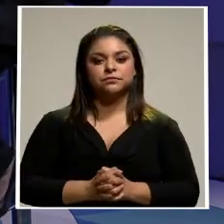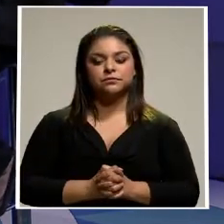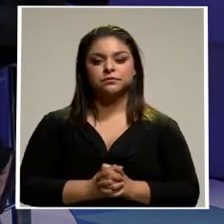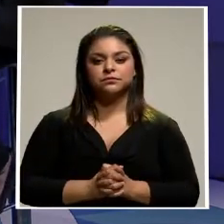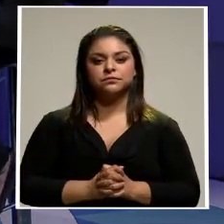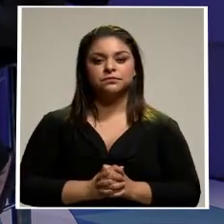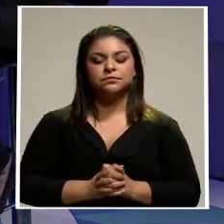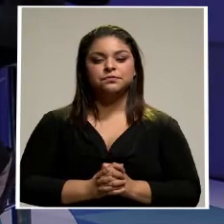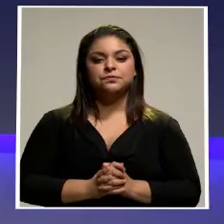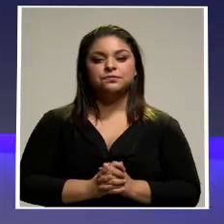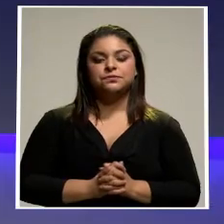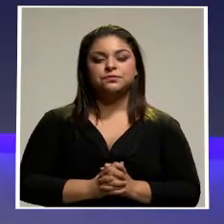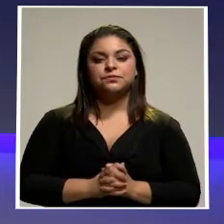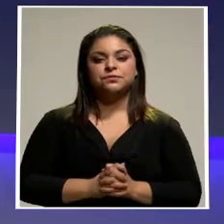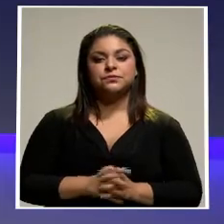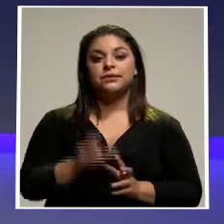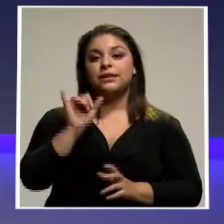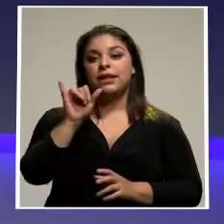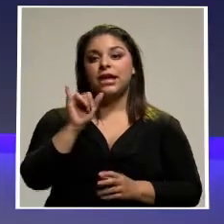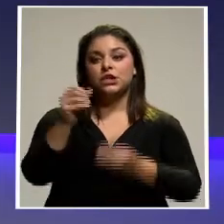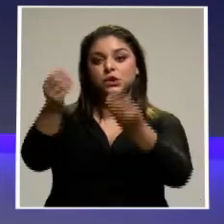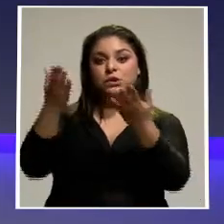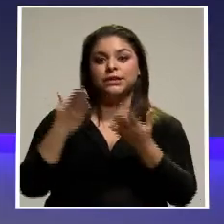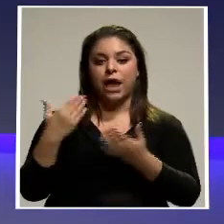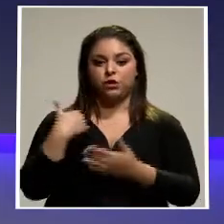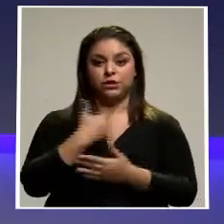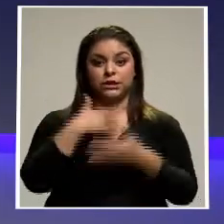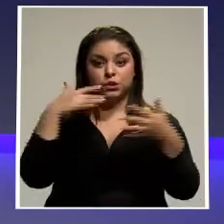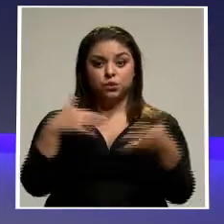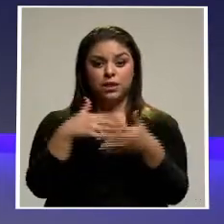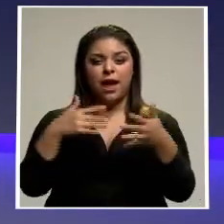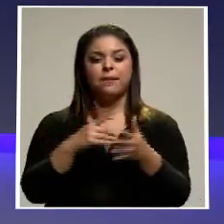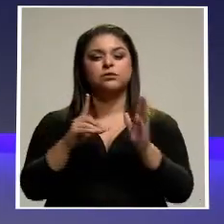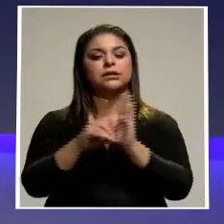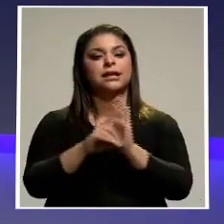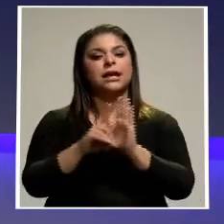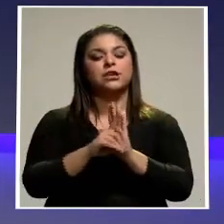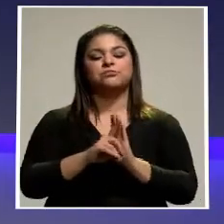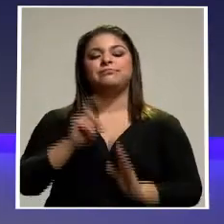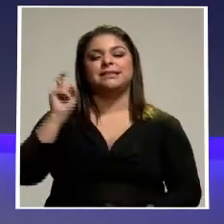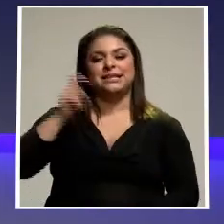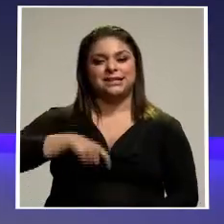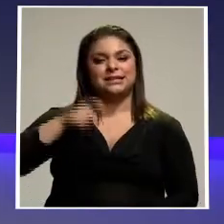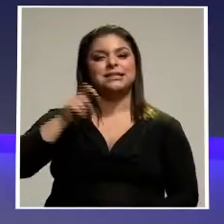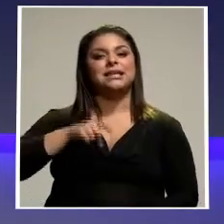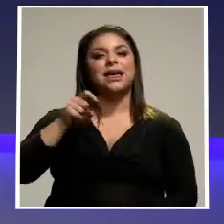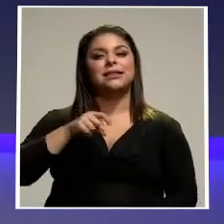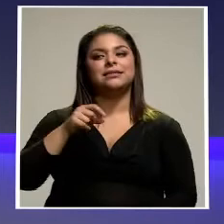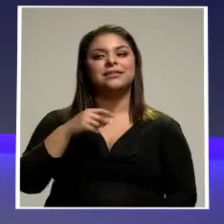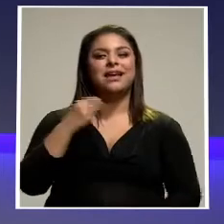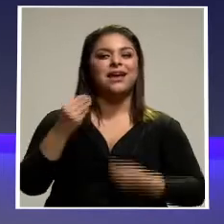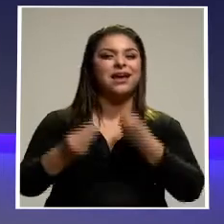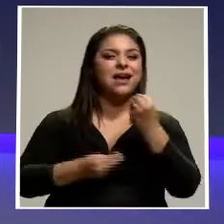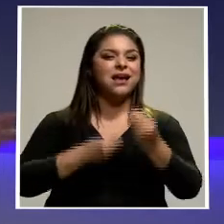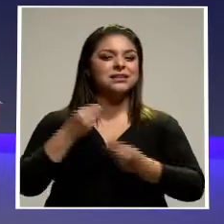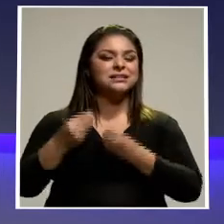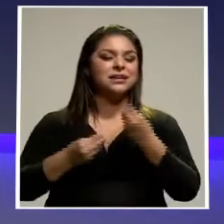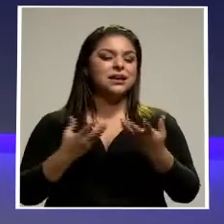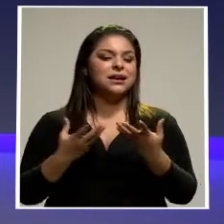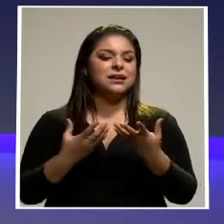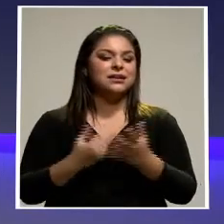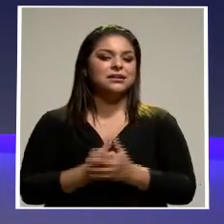a los estudiosos del derecho una necesidad de replantearnos qué nivel